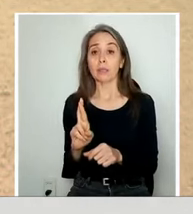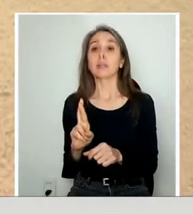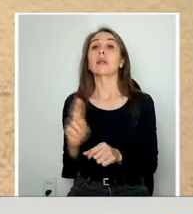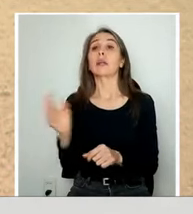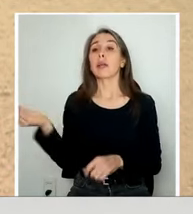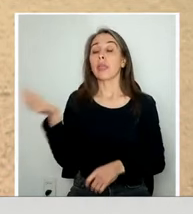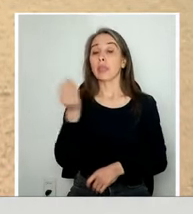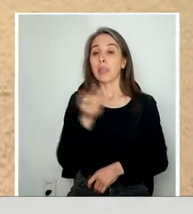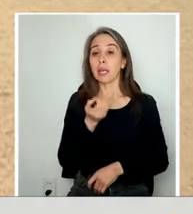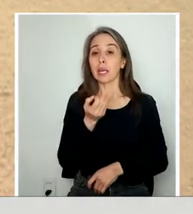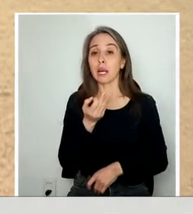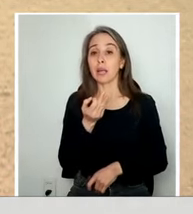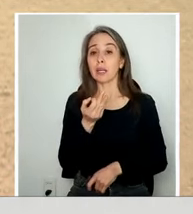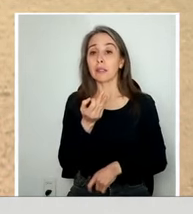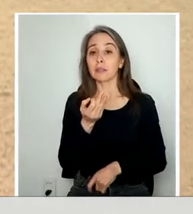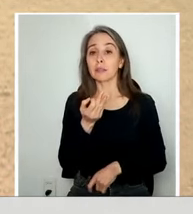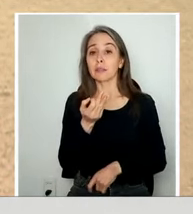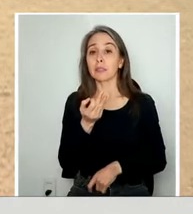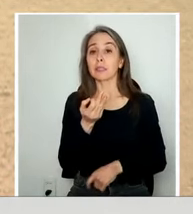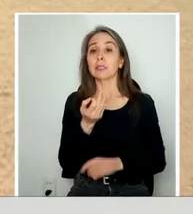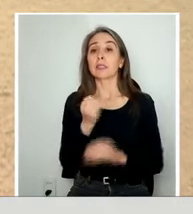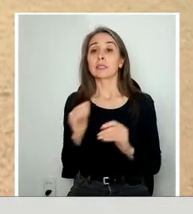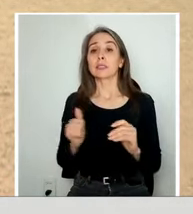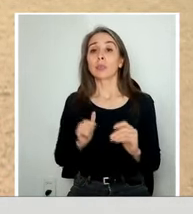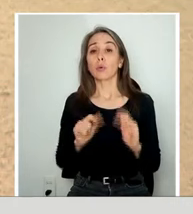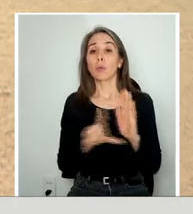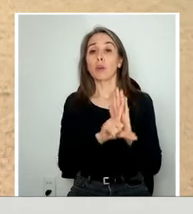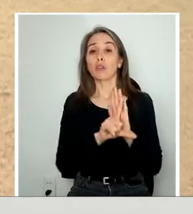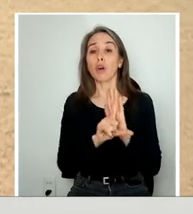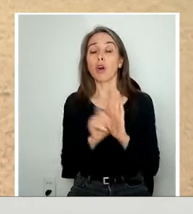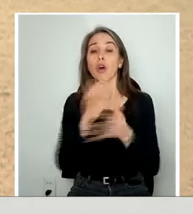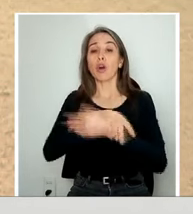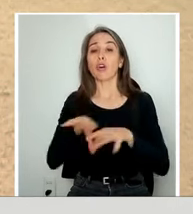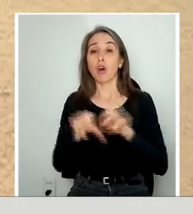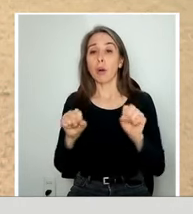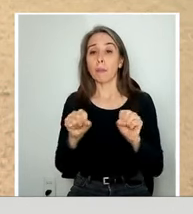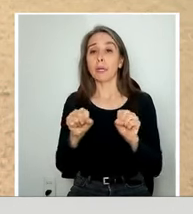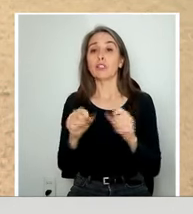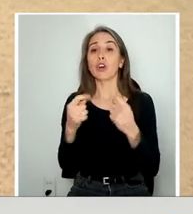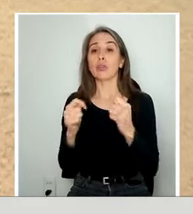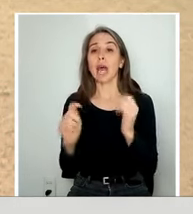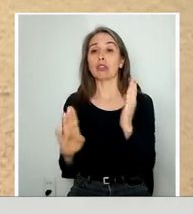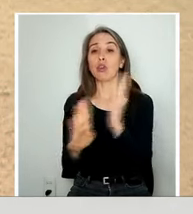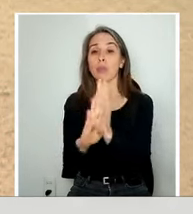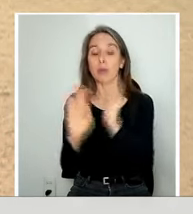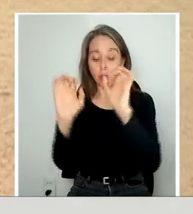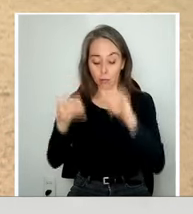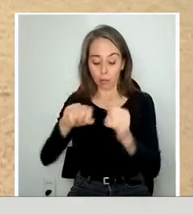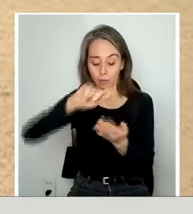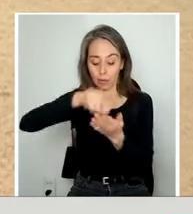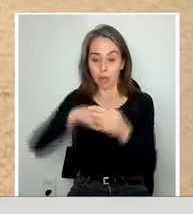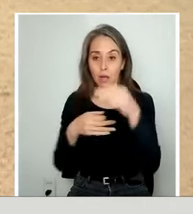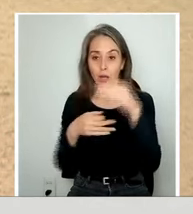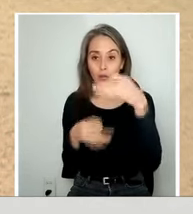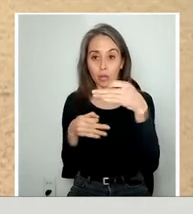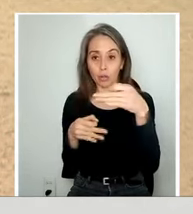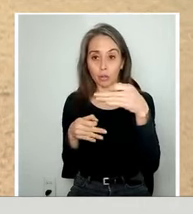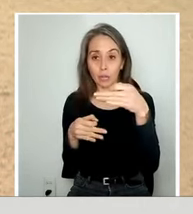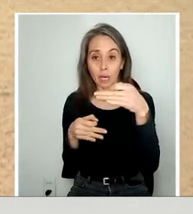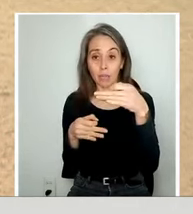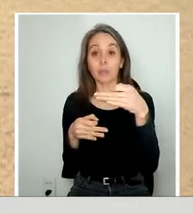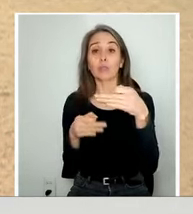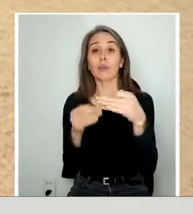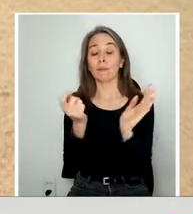respecto a la legalidad del convenio que autoriza el trato directo y aprueba un contrato de compraventa con fecha 23